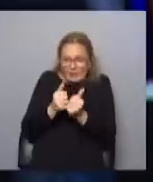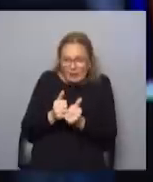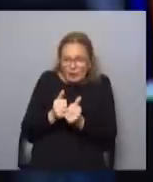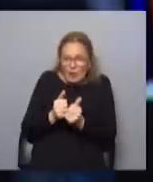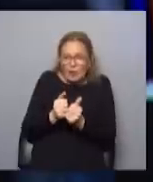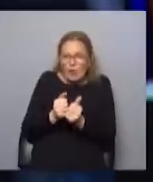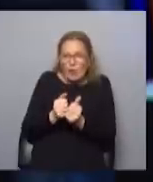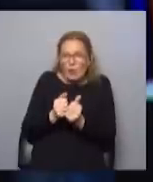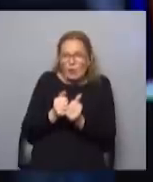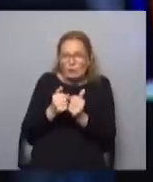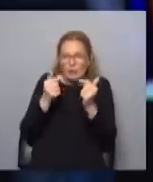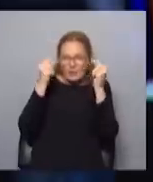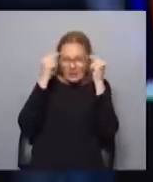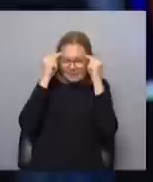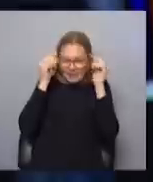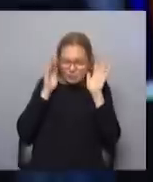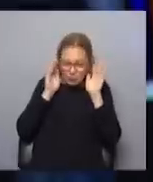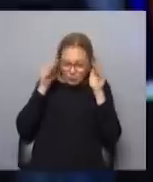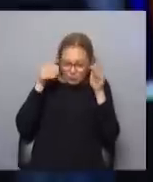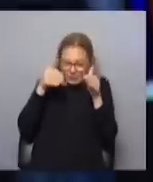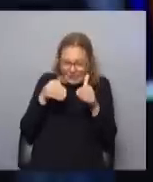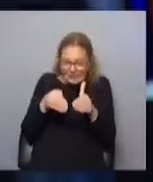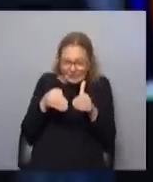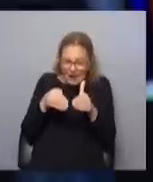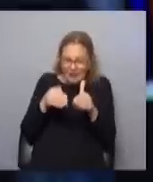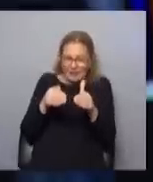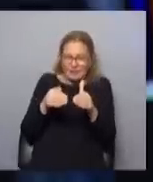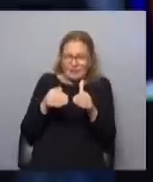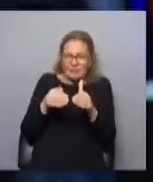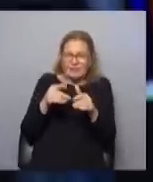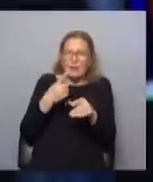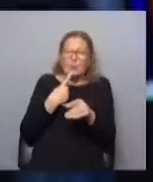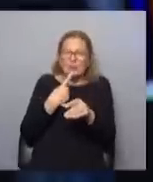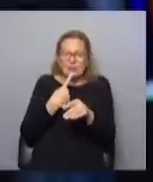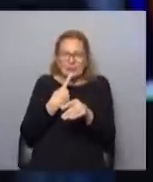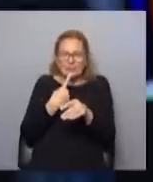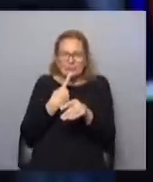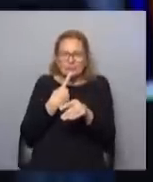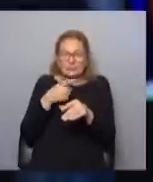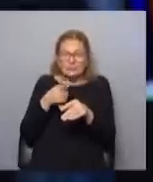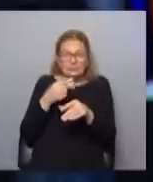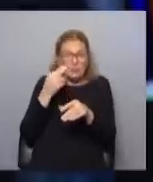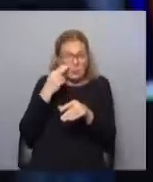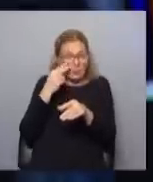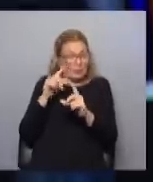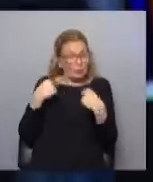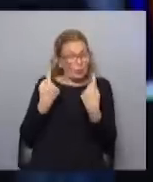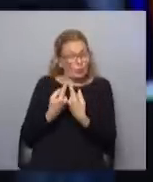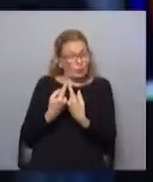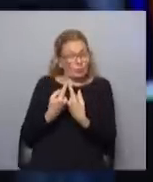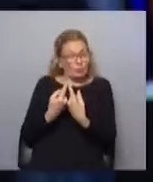una concepción muy central muy centralista de la acción política esos riesgos los tenemos todos